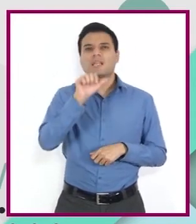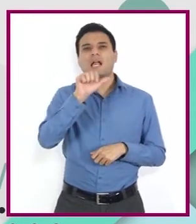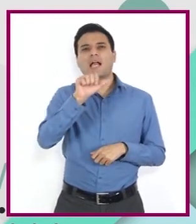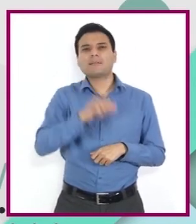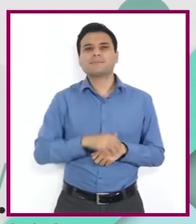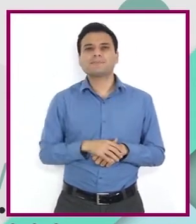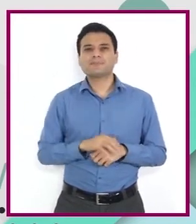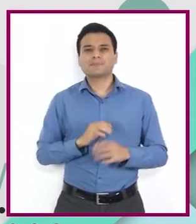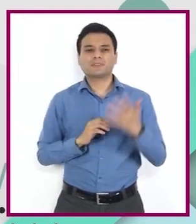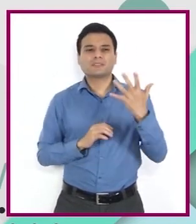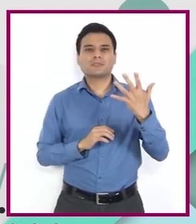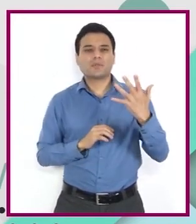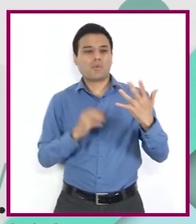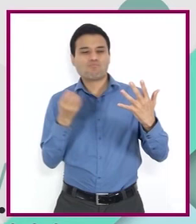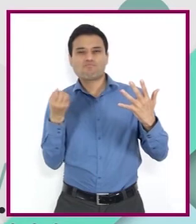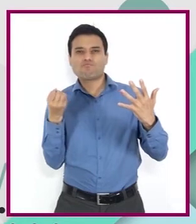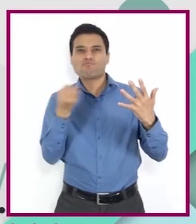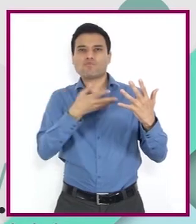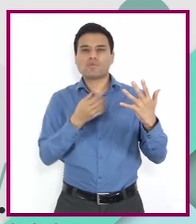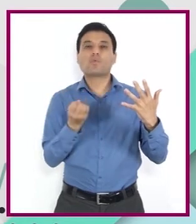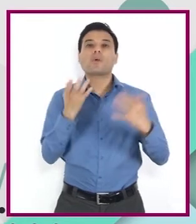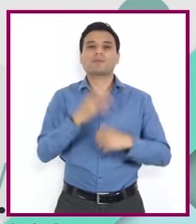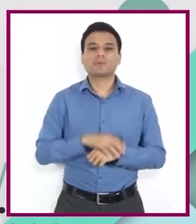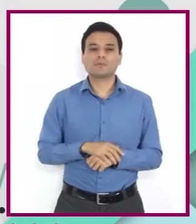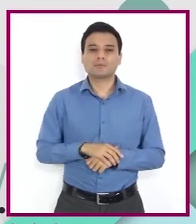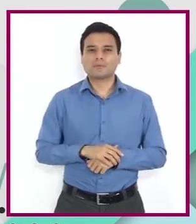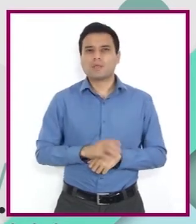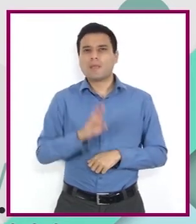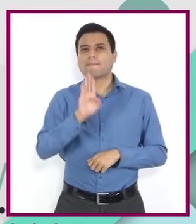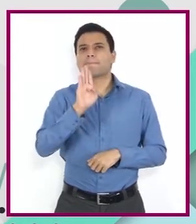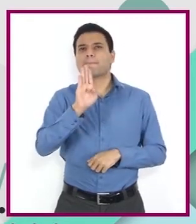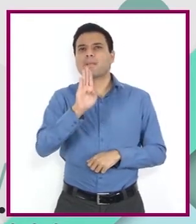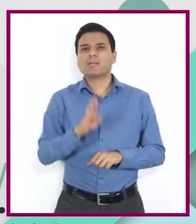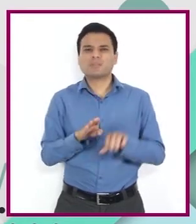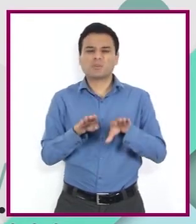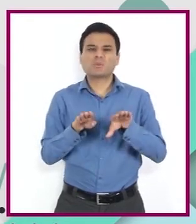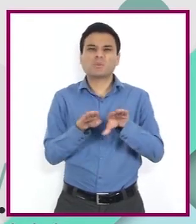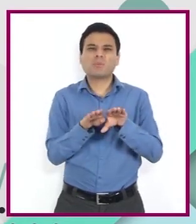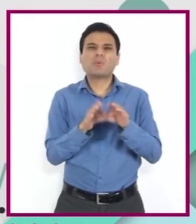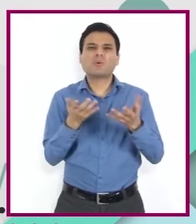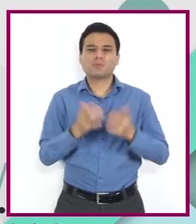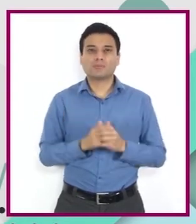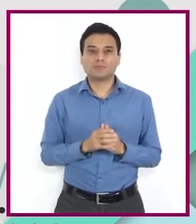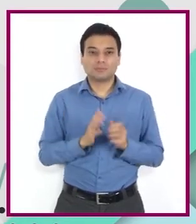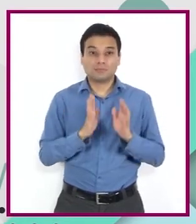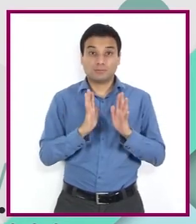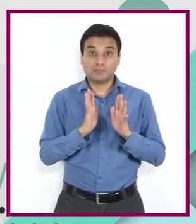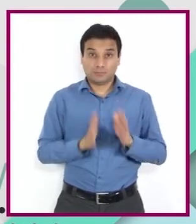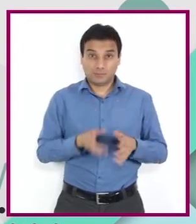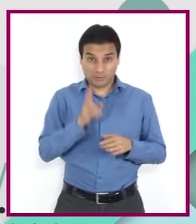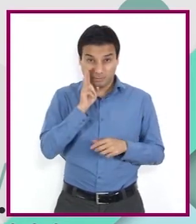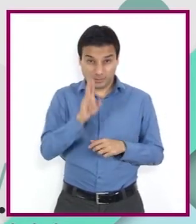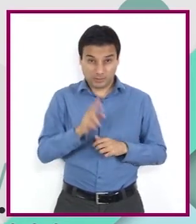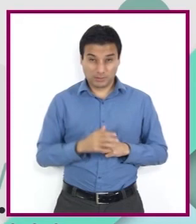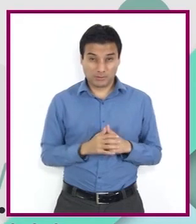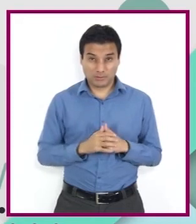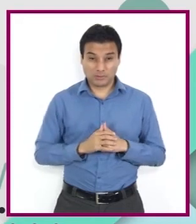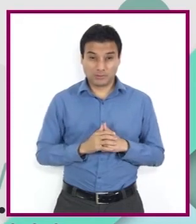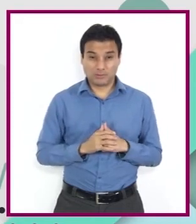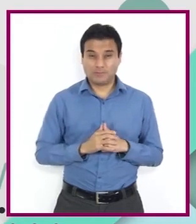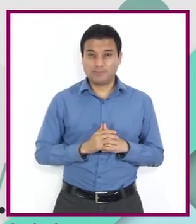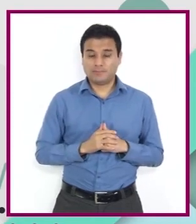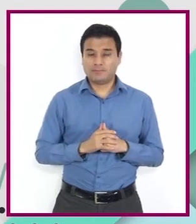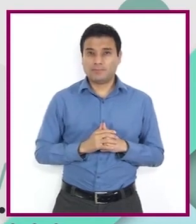qué pasa con los datos de la magnitud B? En casa, ¿ya notaron lo que sucedió con los datos de la magnitud